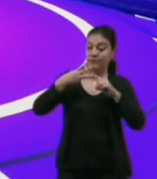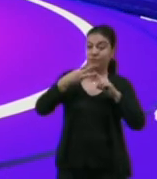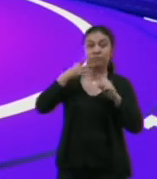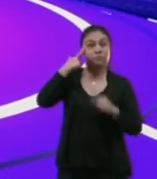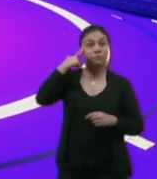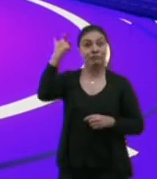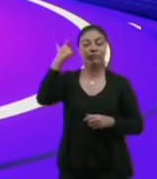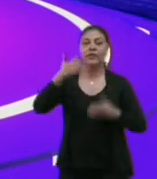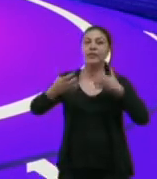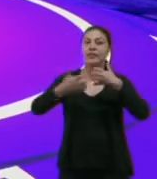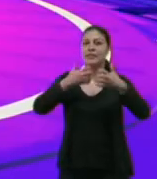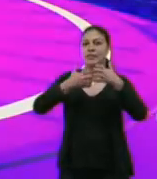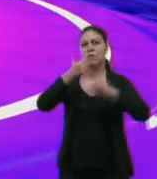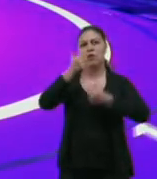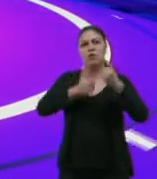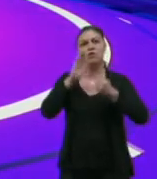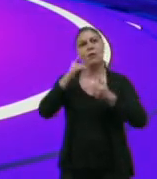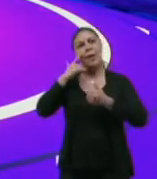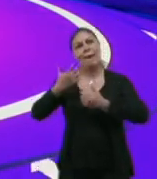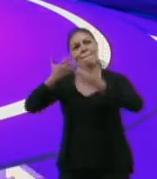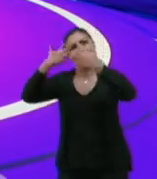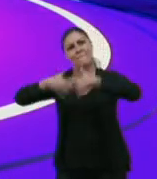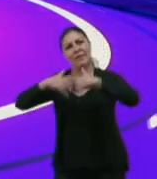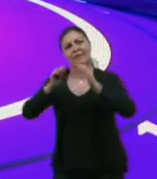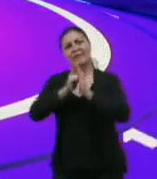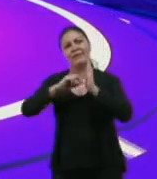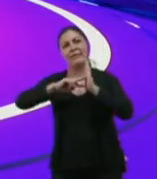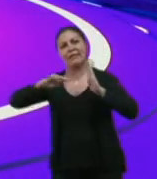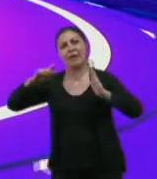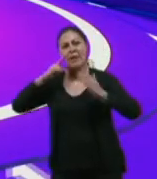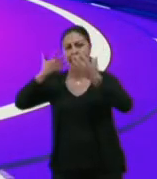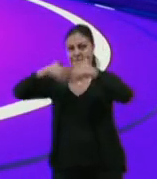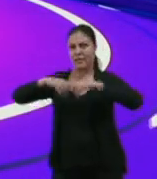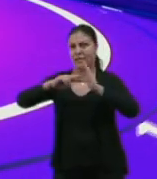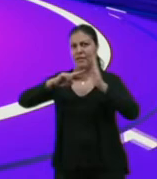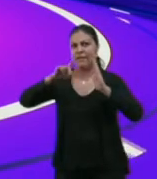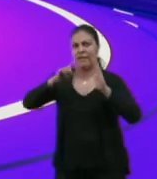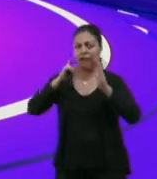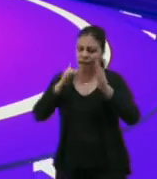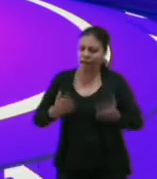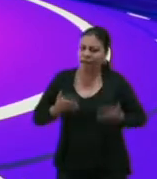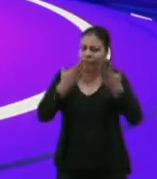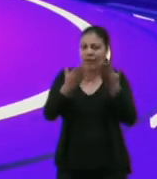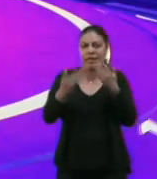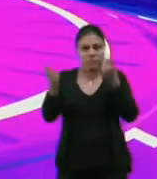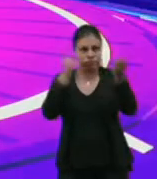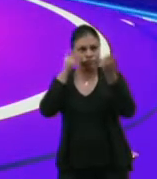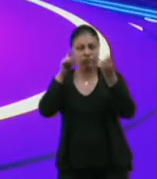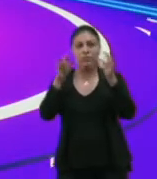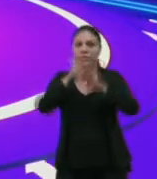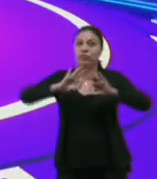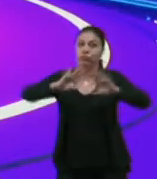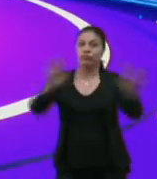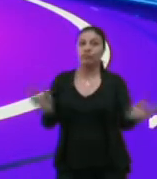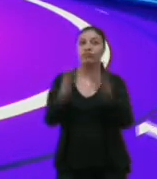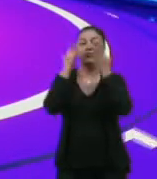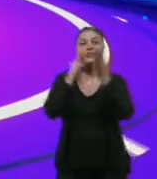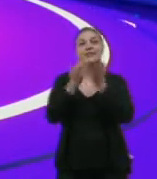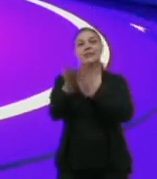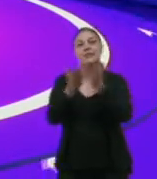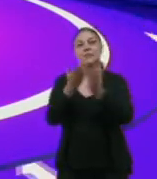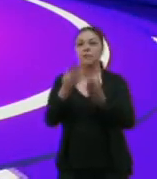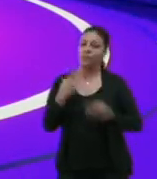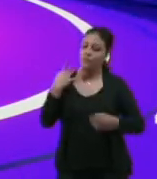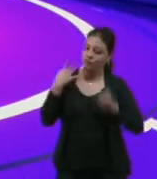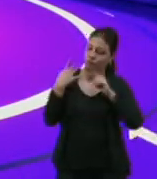una empresa de tecnología enfocada en el consumidor brindando alternativas y mejorando el servicio y 4 hablo